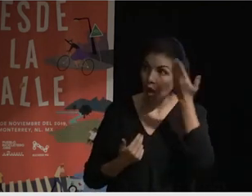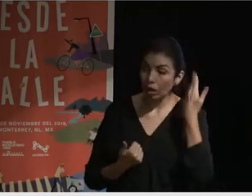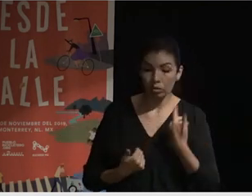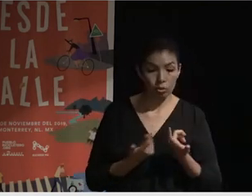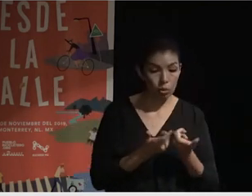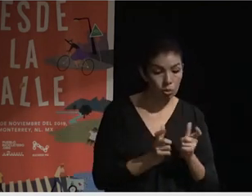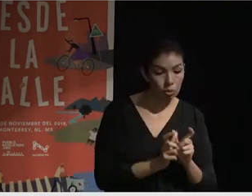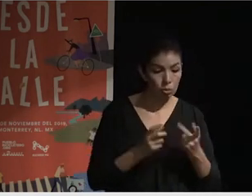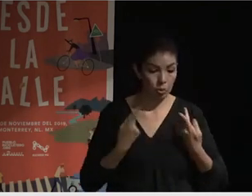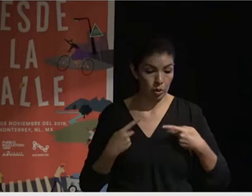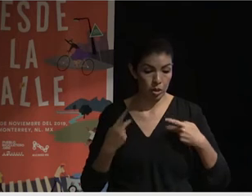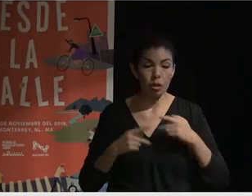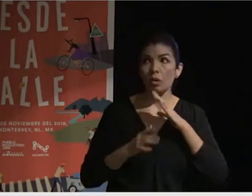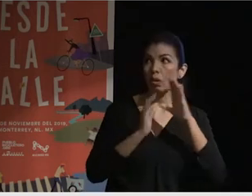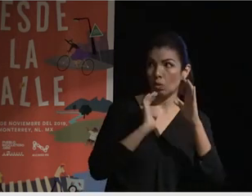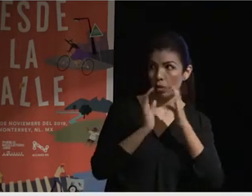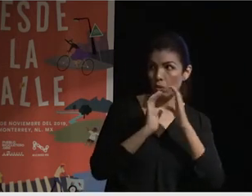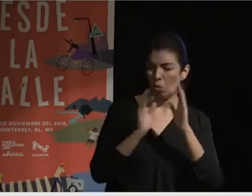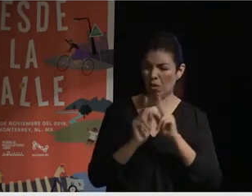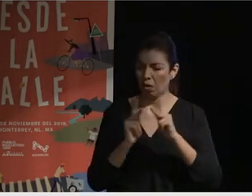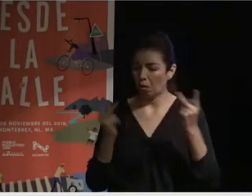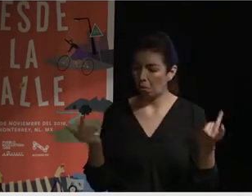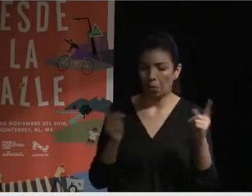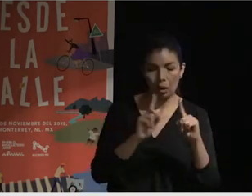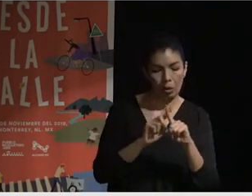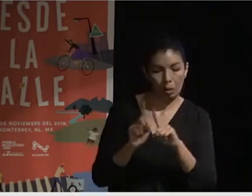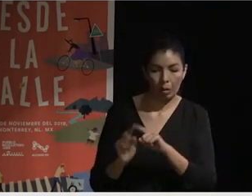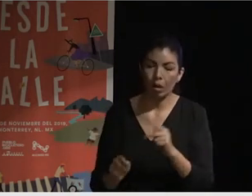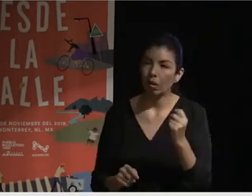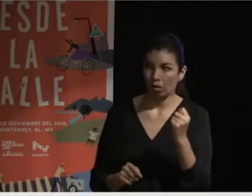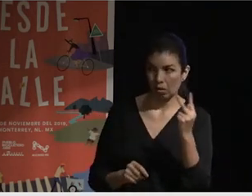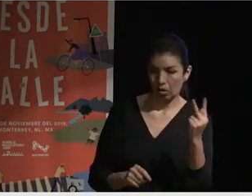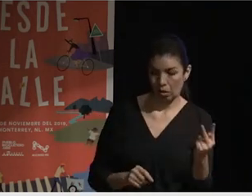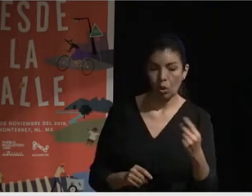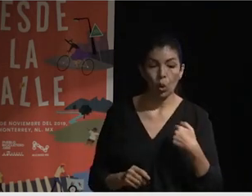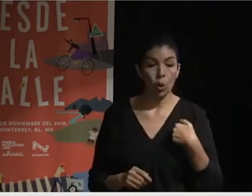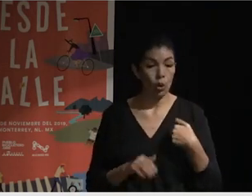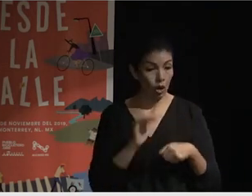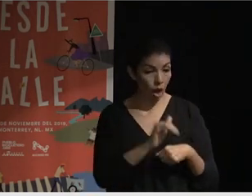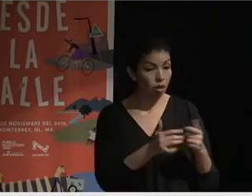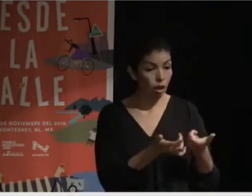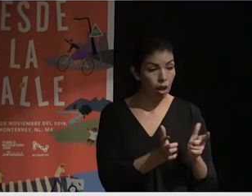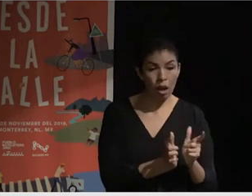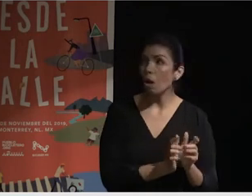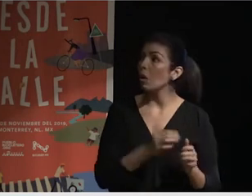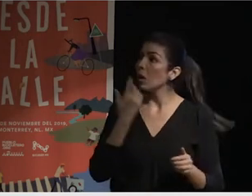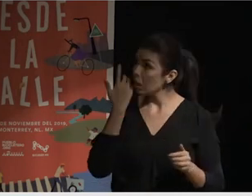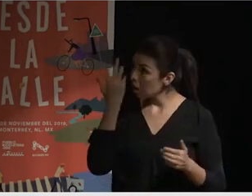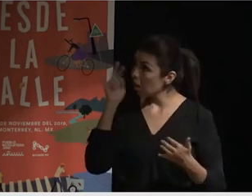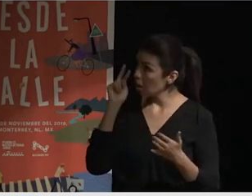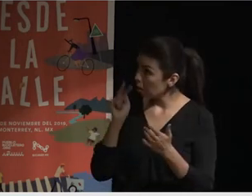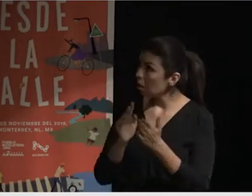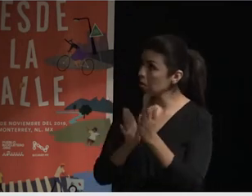cuántos desalojos hacía el gobierno. Nos la dieron, digamos, agregada para toda la Ciudad de México de 8 millones de habitantes.